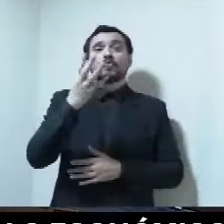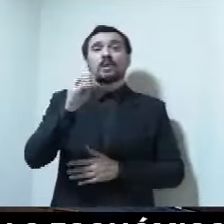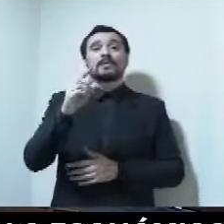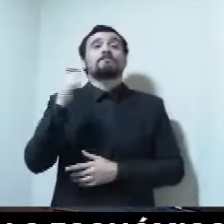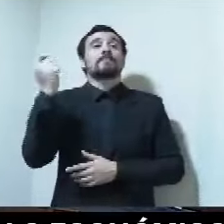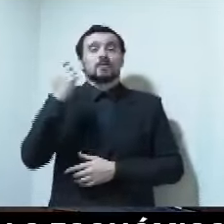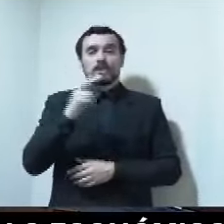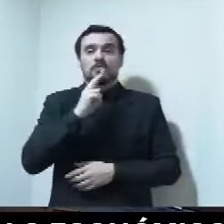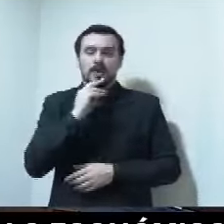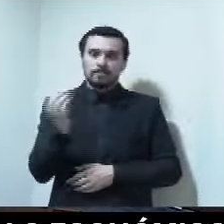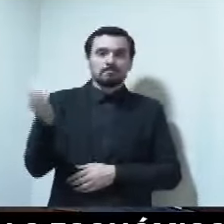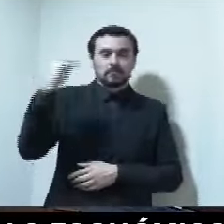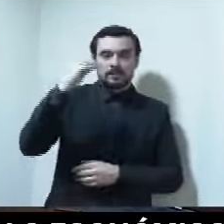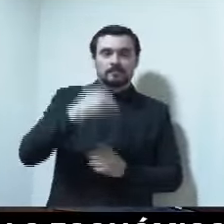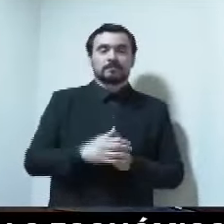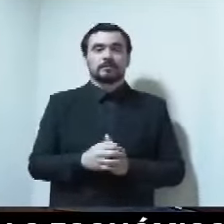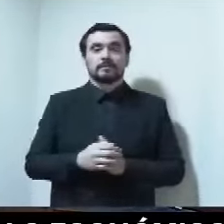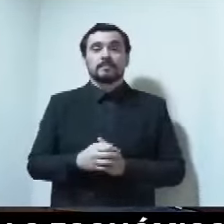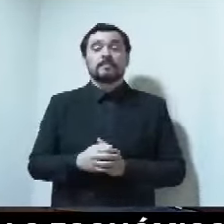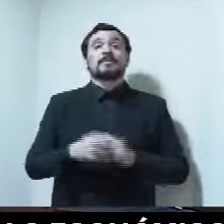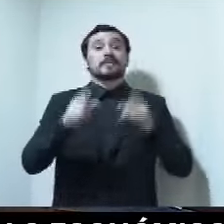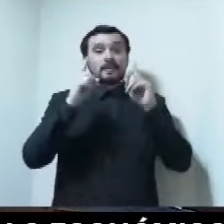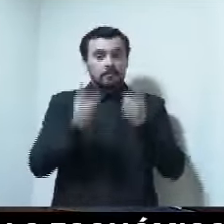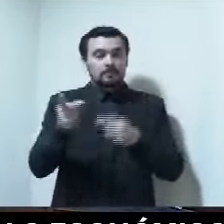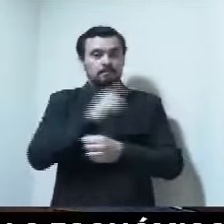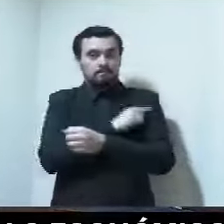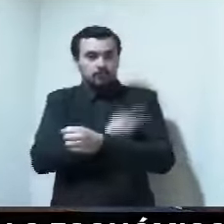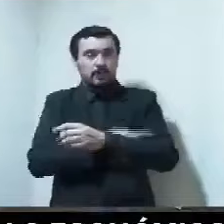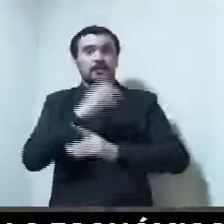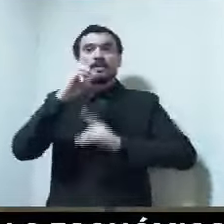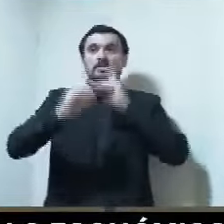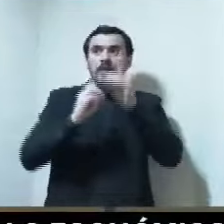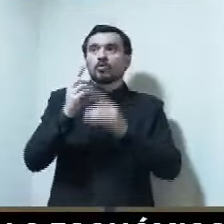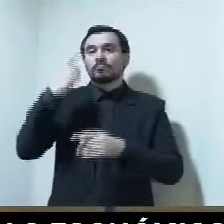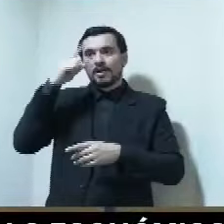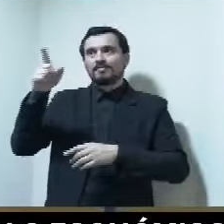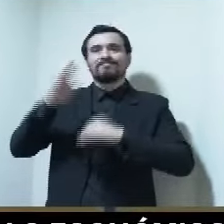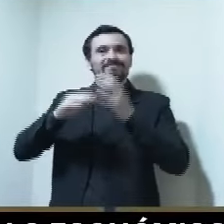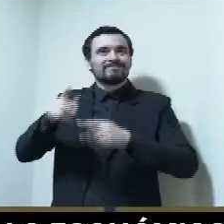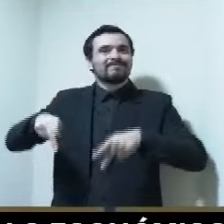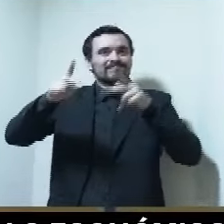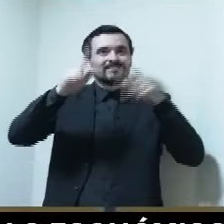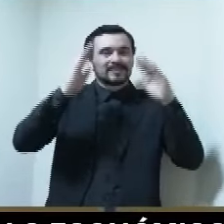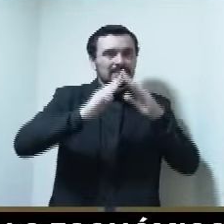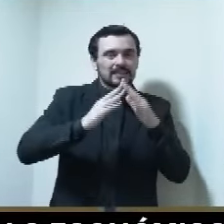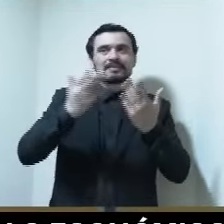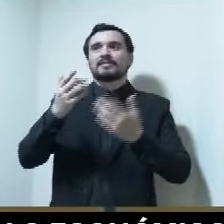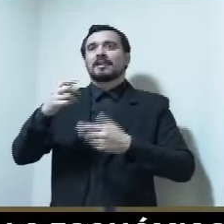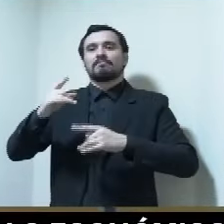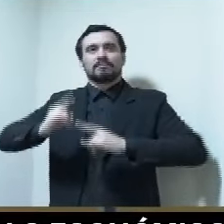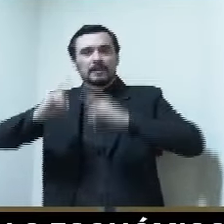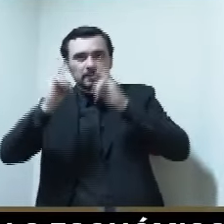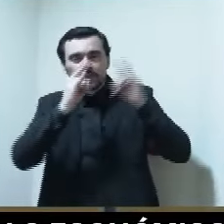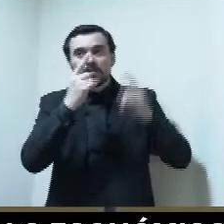de dólares adicionales. Además de potenciar el desarrollo inmobiliario, generar empleo y promover la inclusión